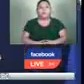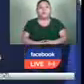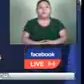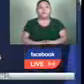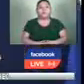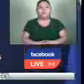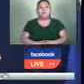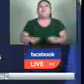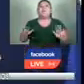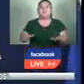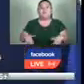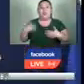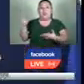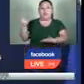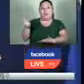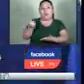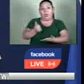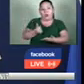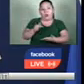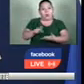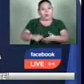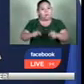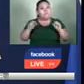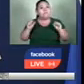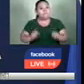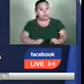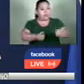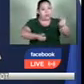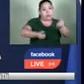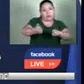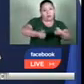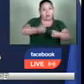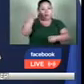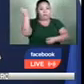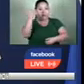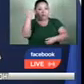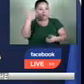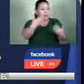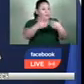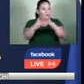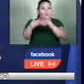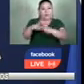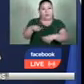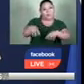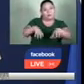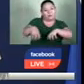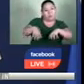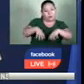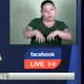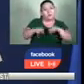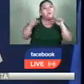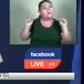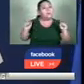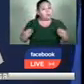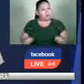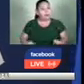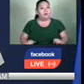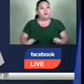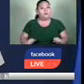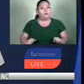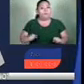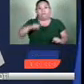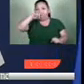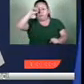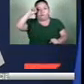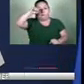para poder tratar la manera que nuestra flota de ambulancias que tenemos a nivel nacional comience nuevamente a